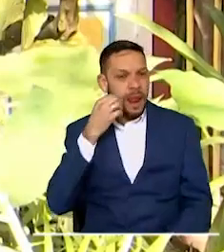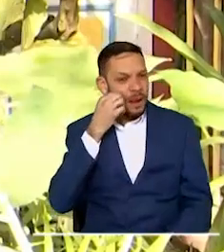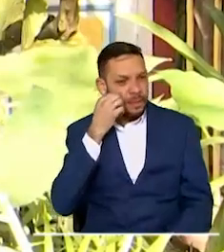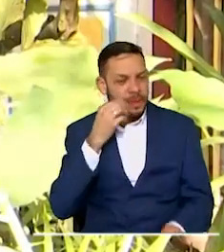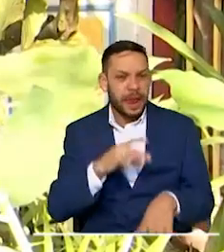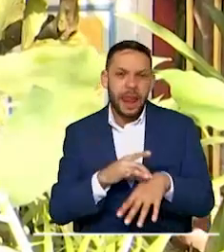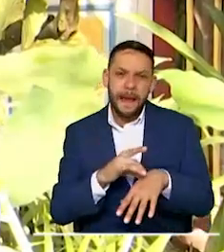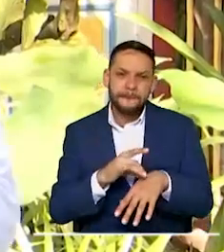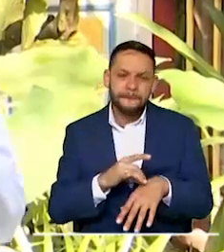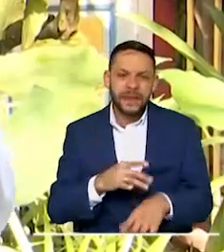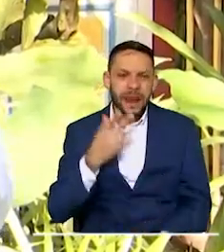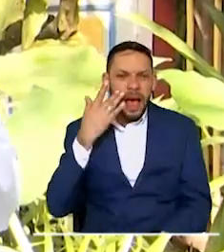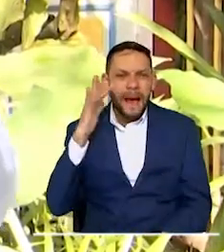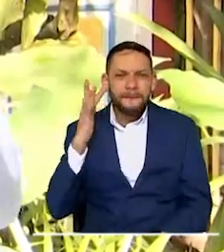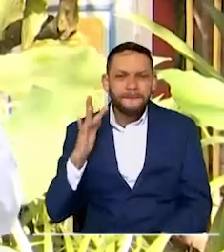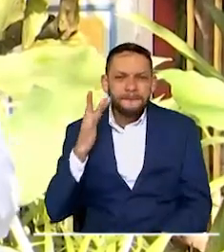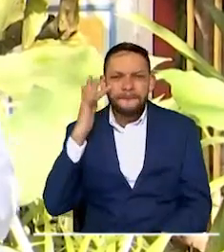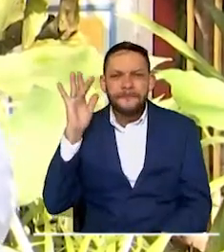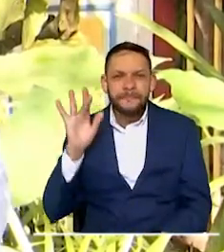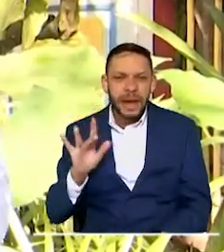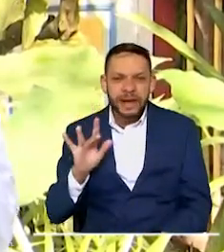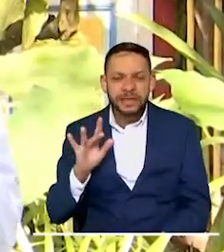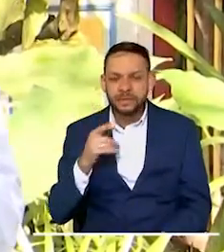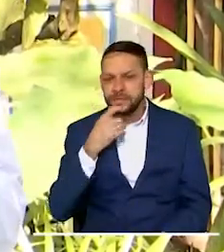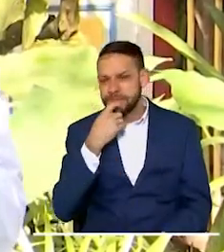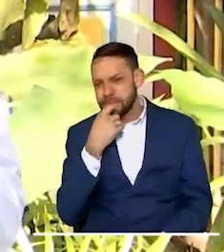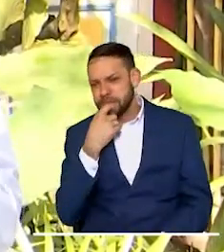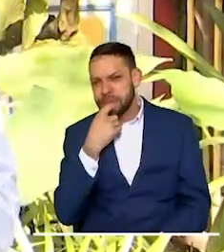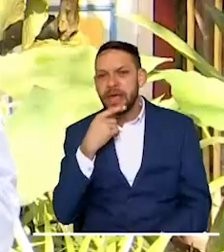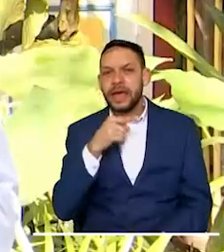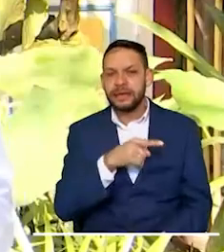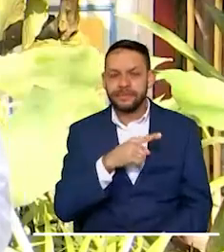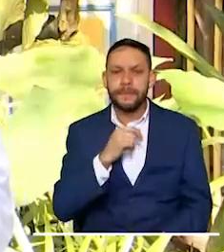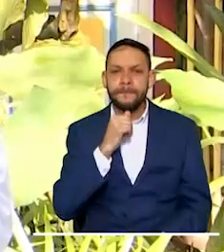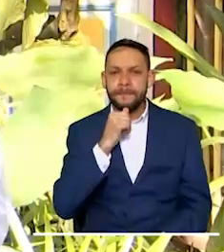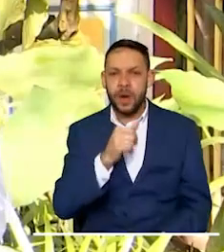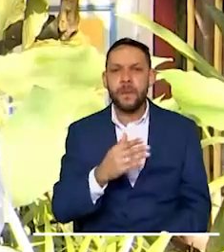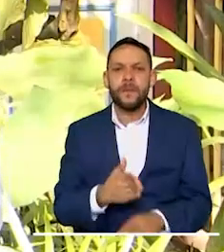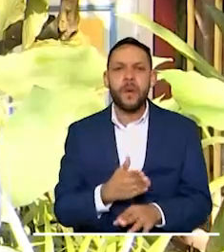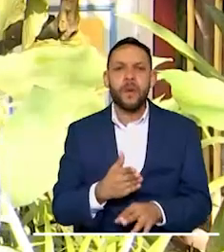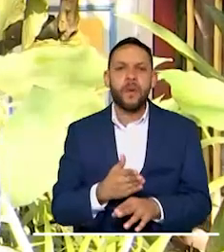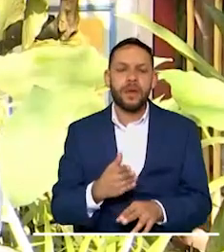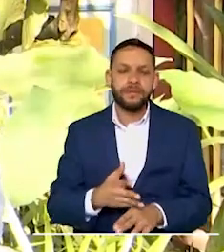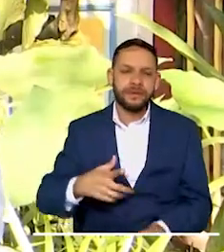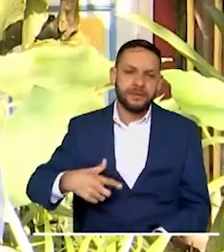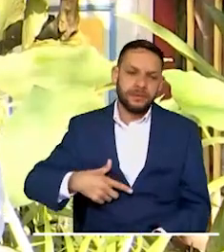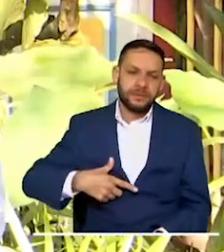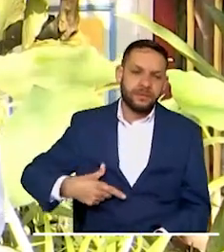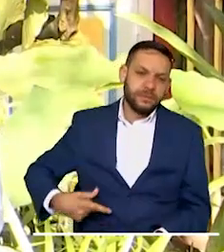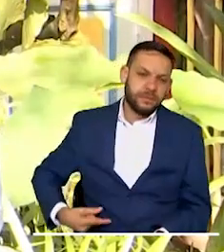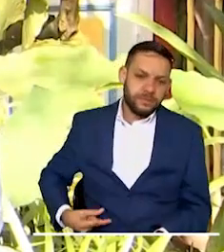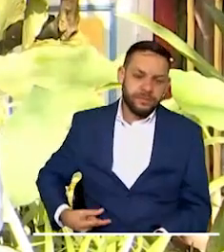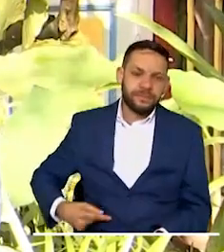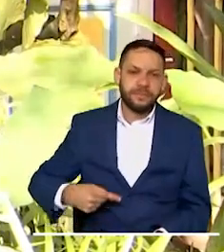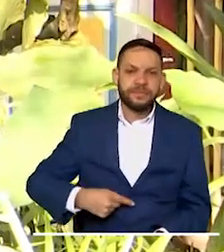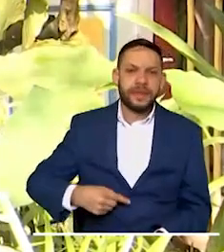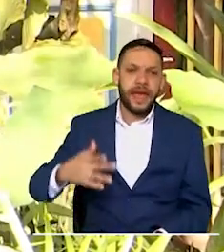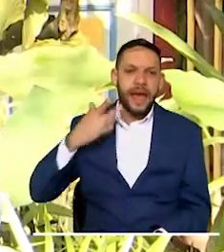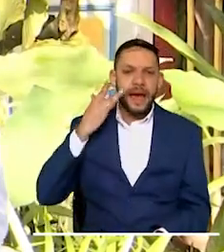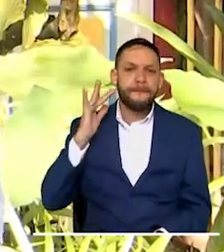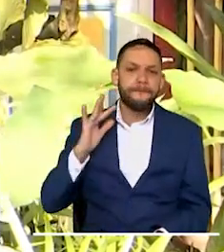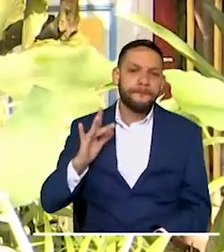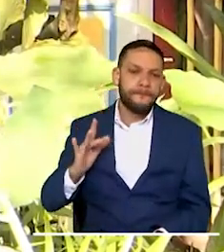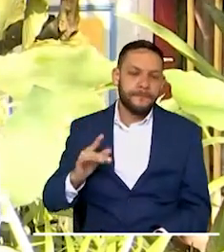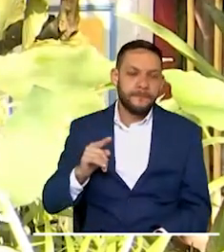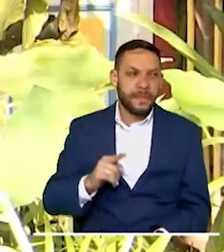gente me diga que estoy amarillo. Entonces, ¿qué tengo que pensar yo? Necesito enviar a un laboratorio clínico para que busquen cómo